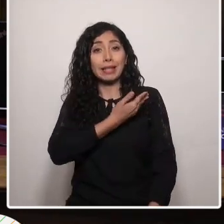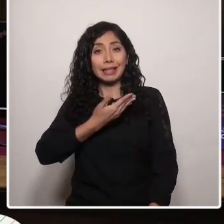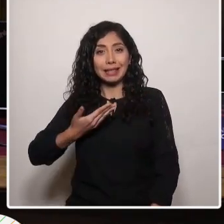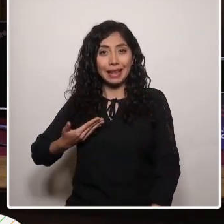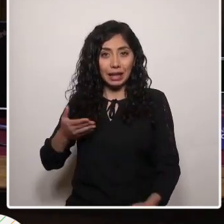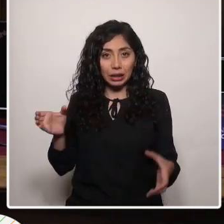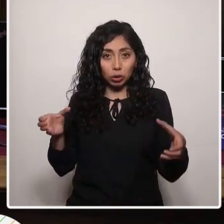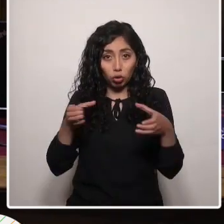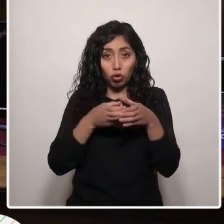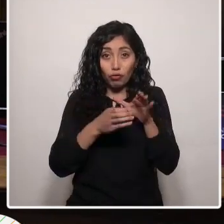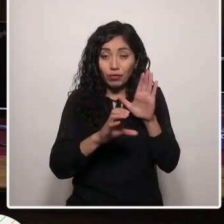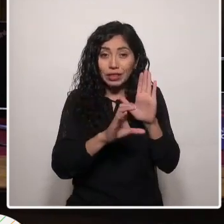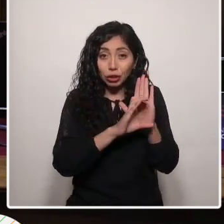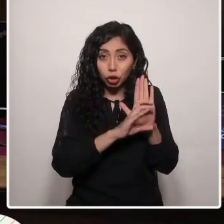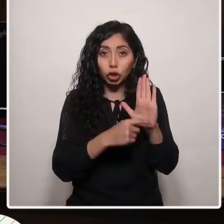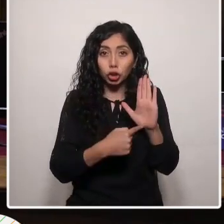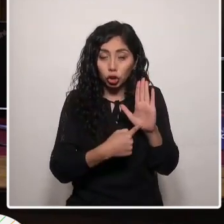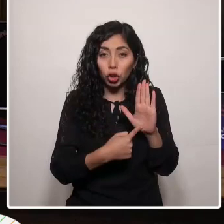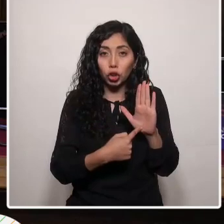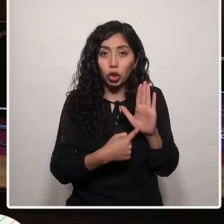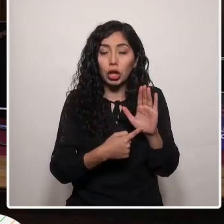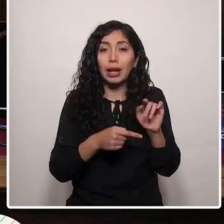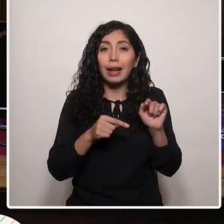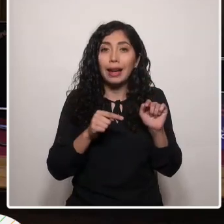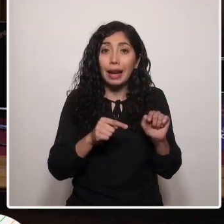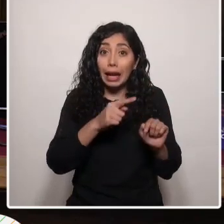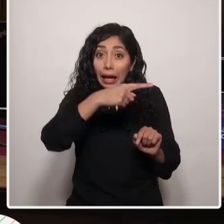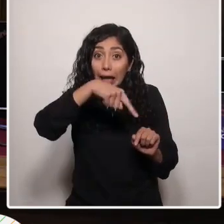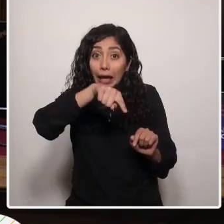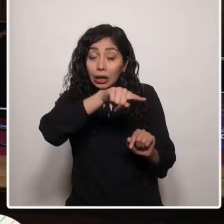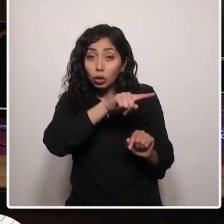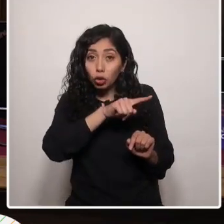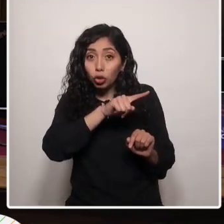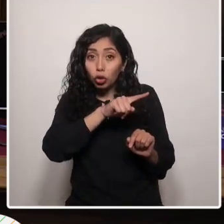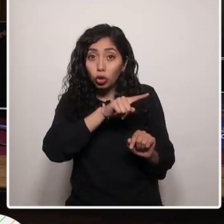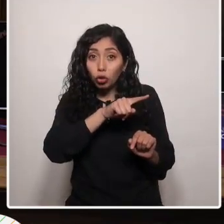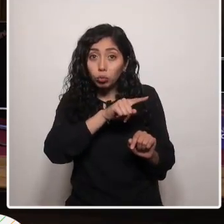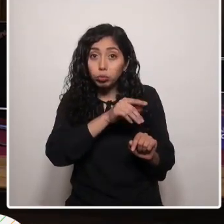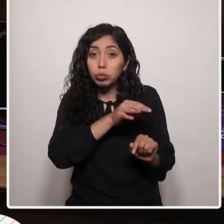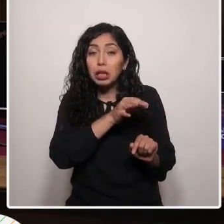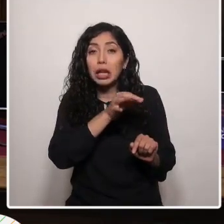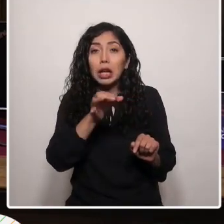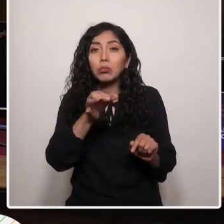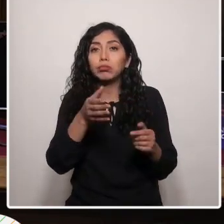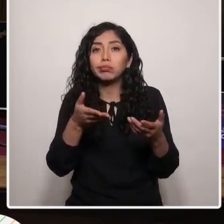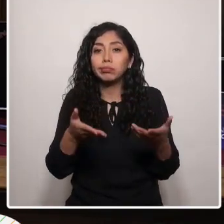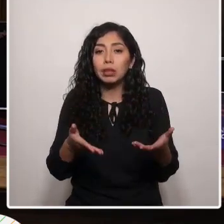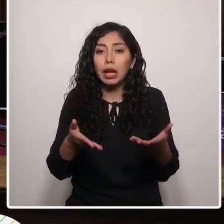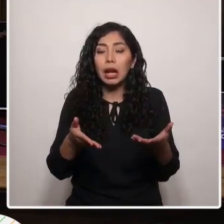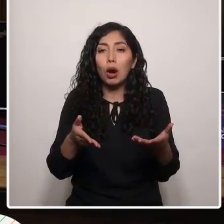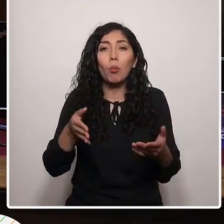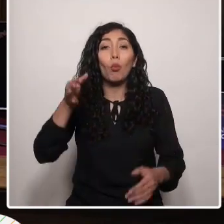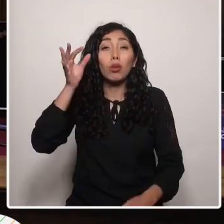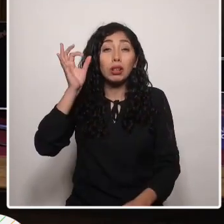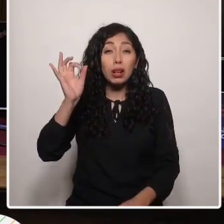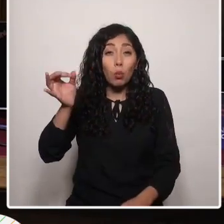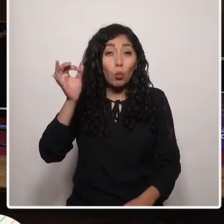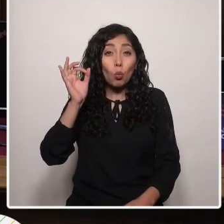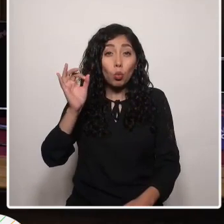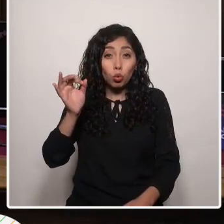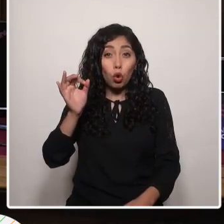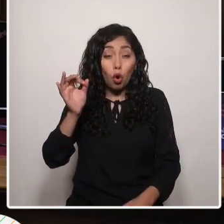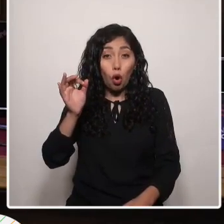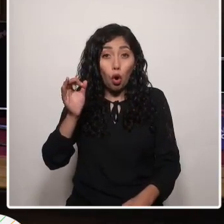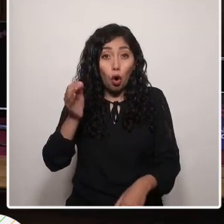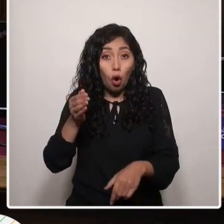Convención no dejaron sin efecto la citación que nos ha